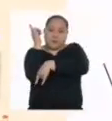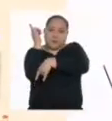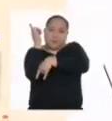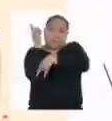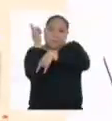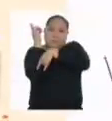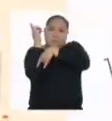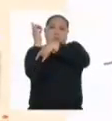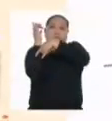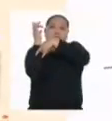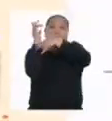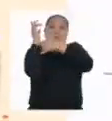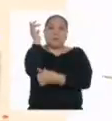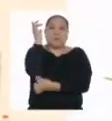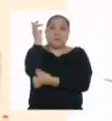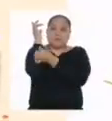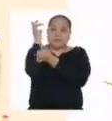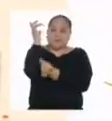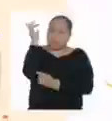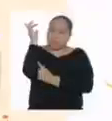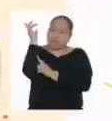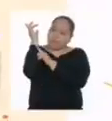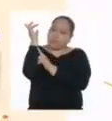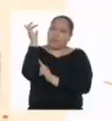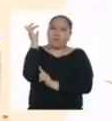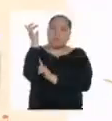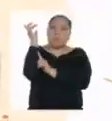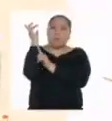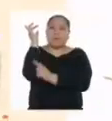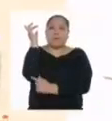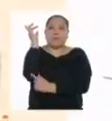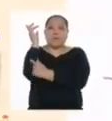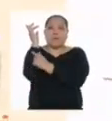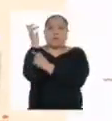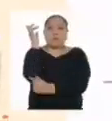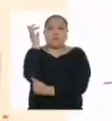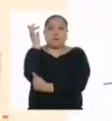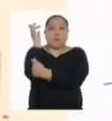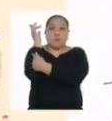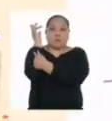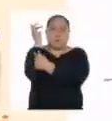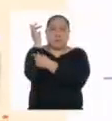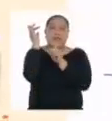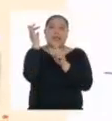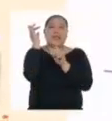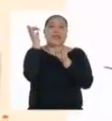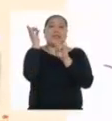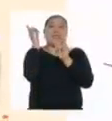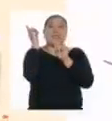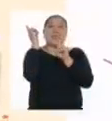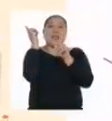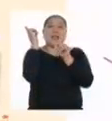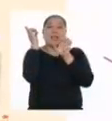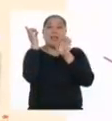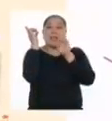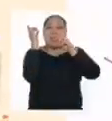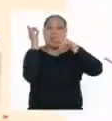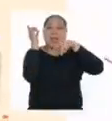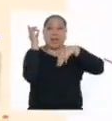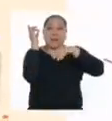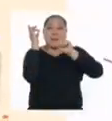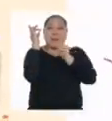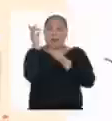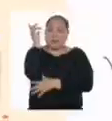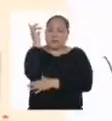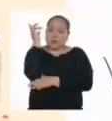un conjunto de vasos leñosos, y la xilema conduce el agua y las sales desde la raíz hasta las hojas de